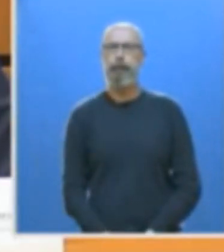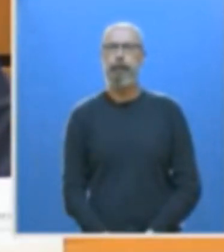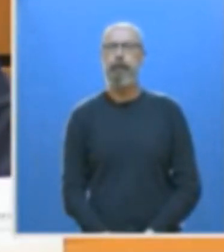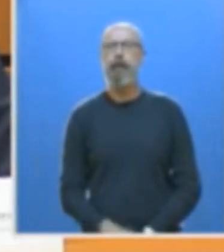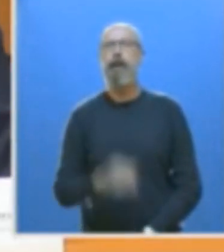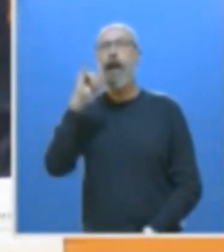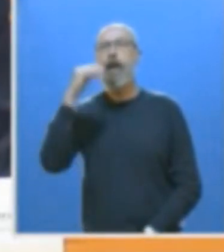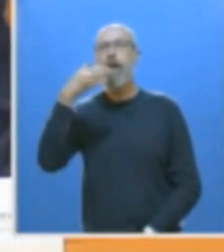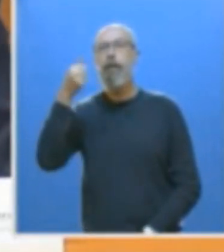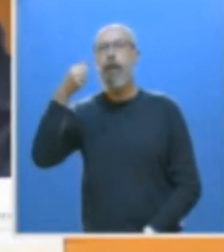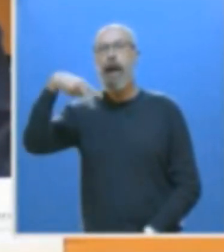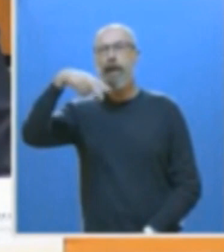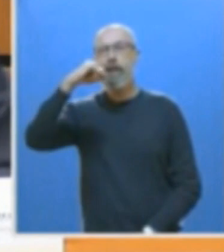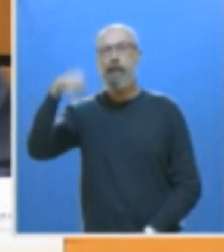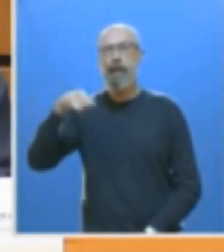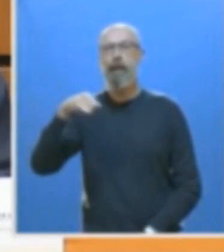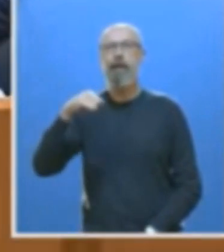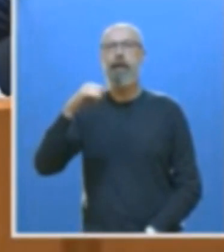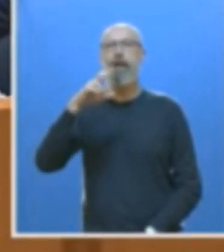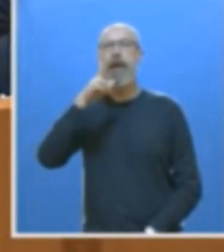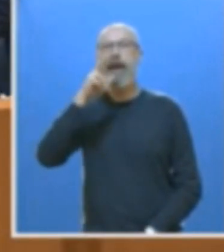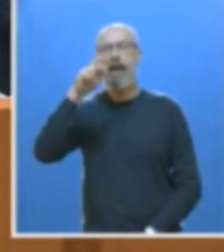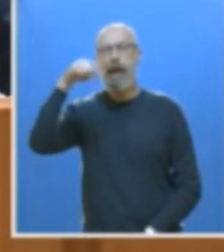Ibáñez Hernando, Ángel Mariano.